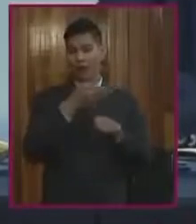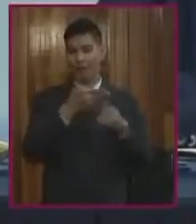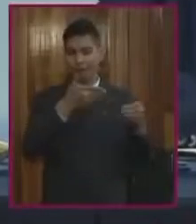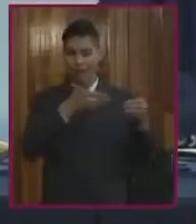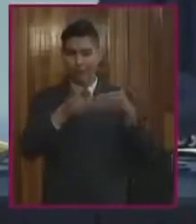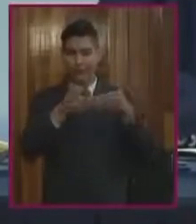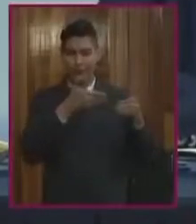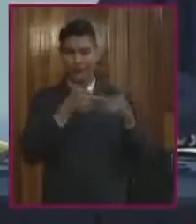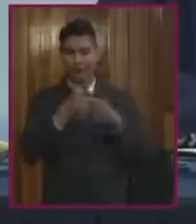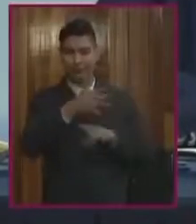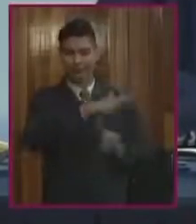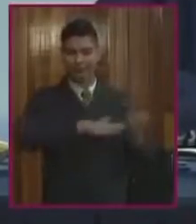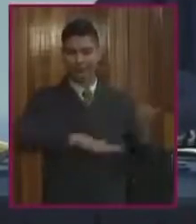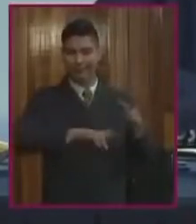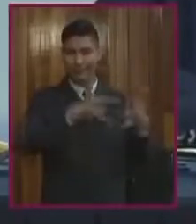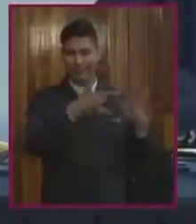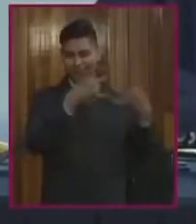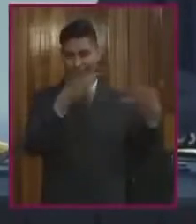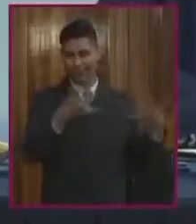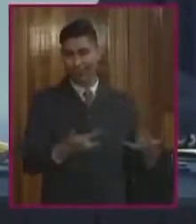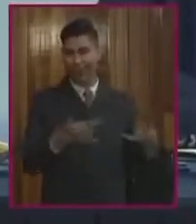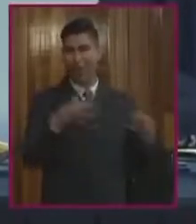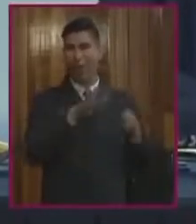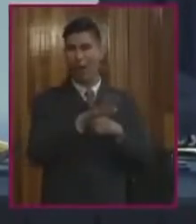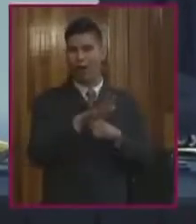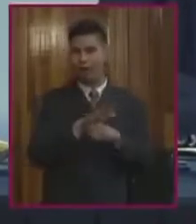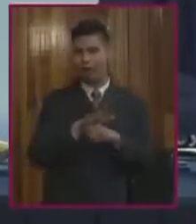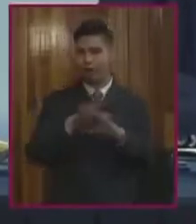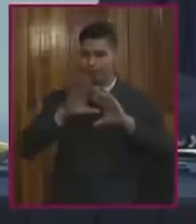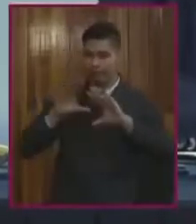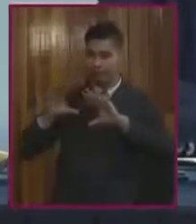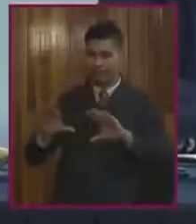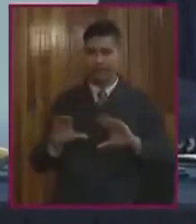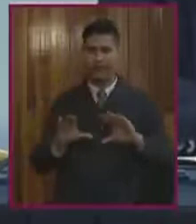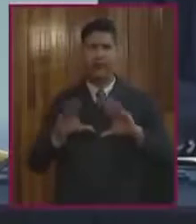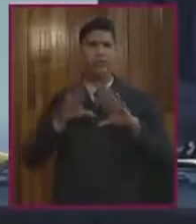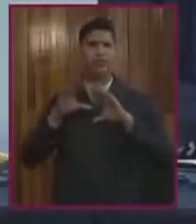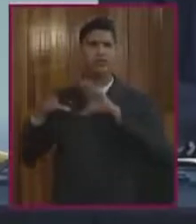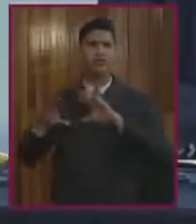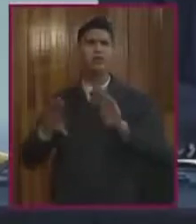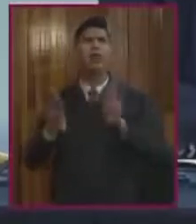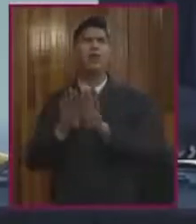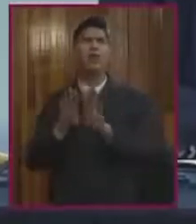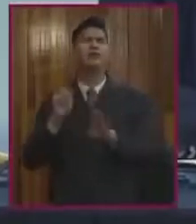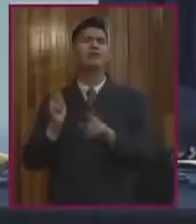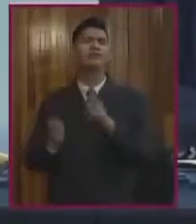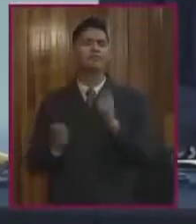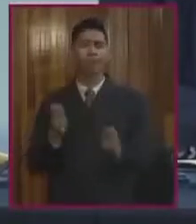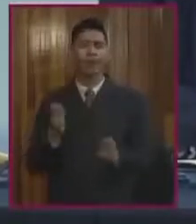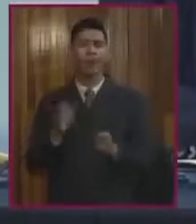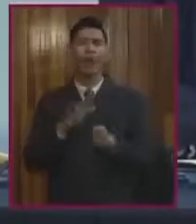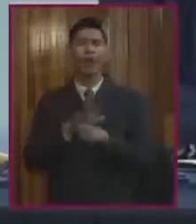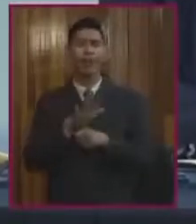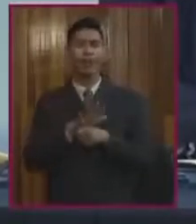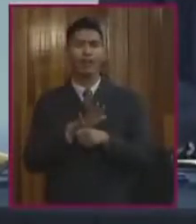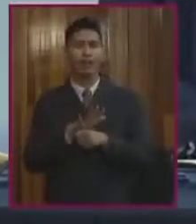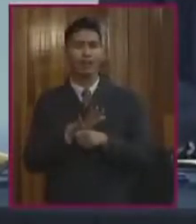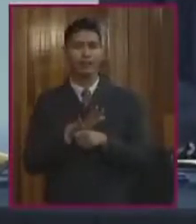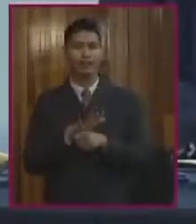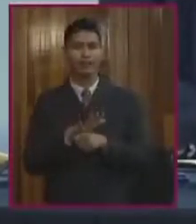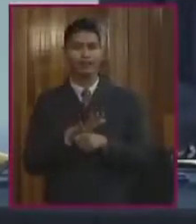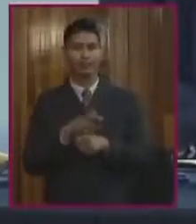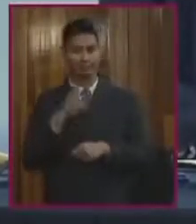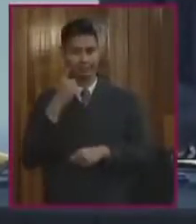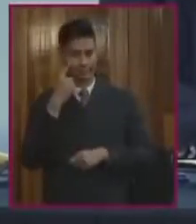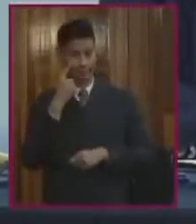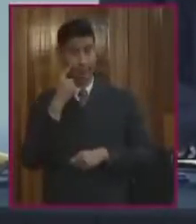educandos. Ahora bien, ¿cuáles son esas capacidades que le permitirán a los educandos responder a las necesidades de esta sociedad?